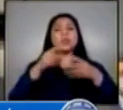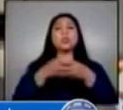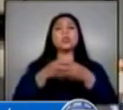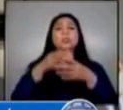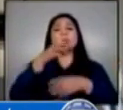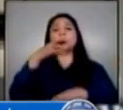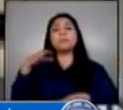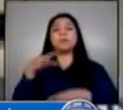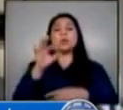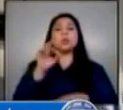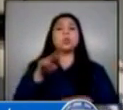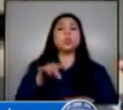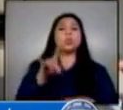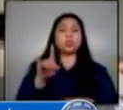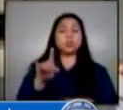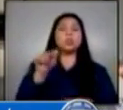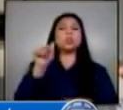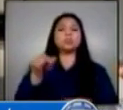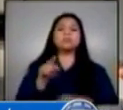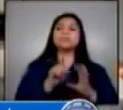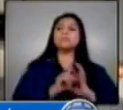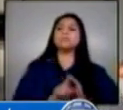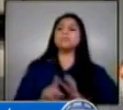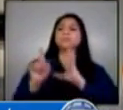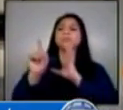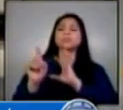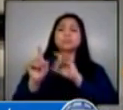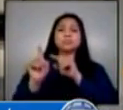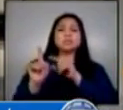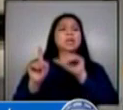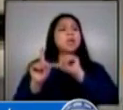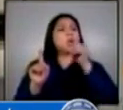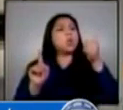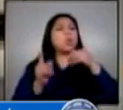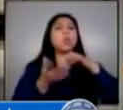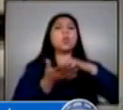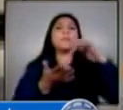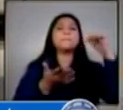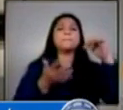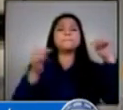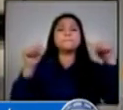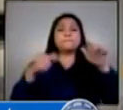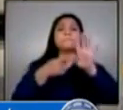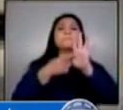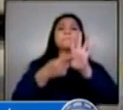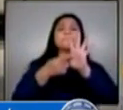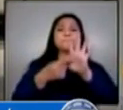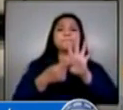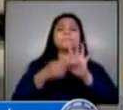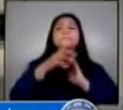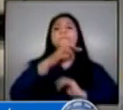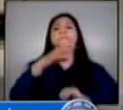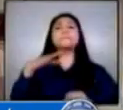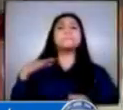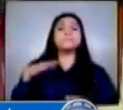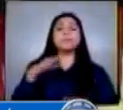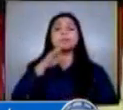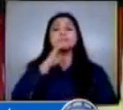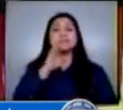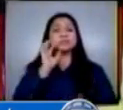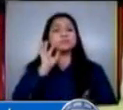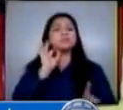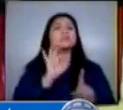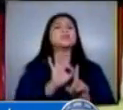unidas lo que nos pone al frente de las naciones que demuestran que la paz es un objetivo